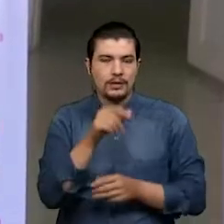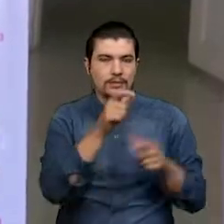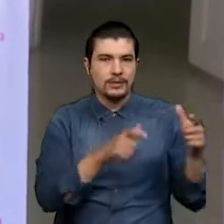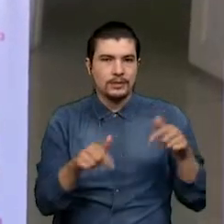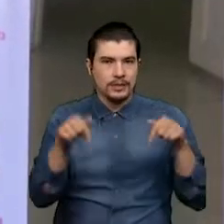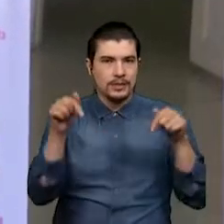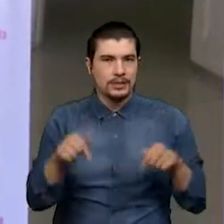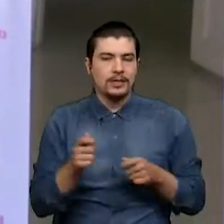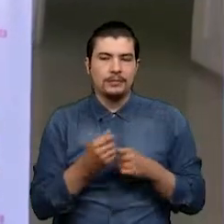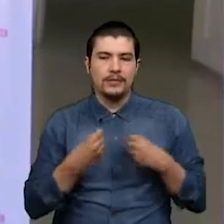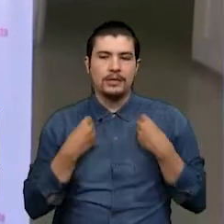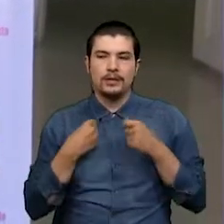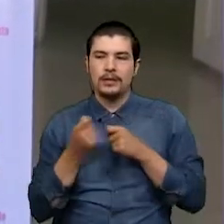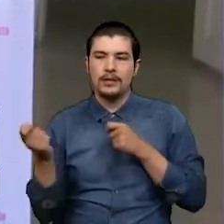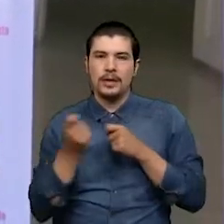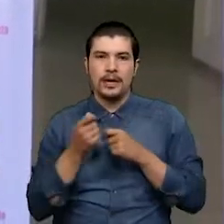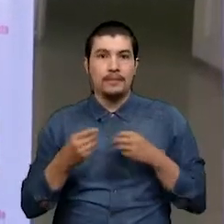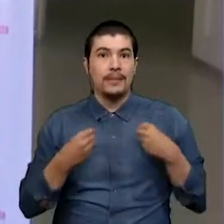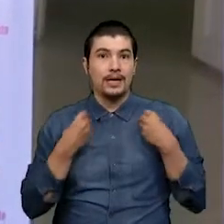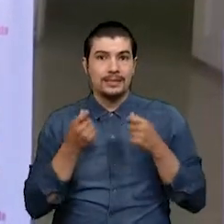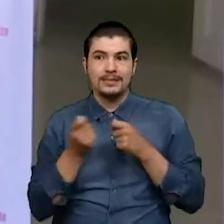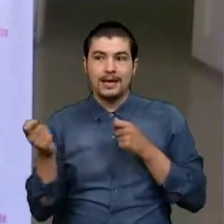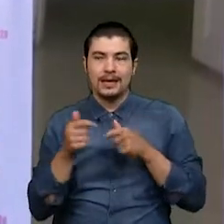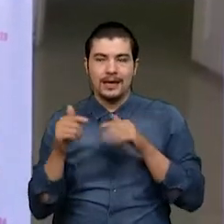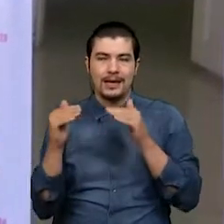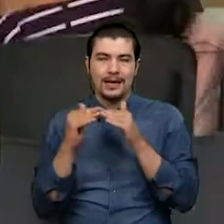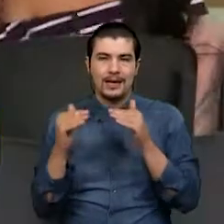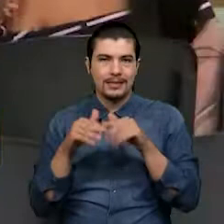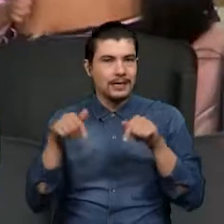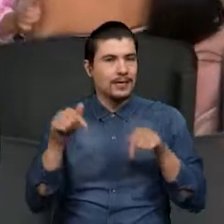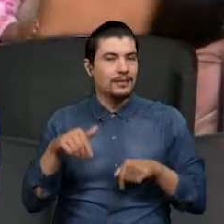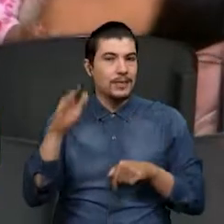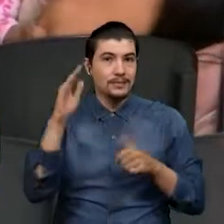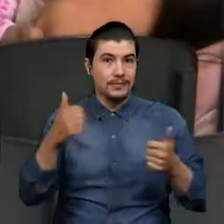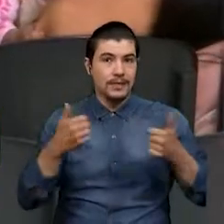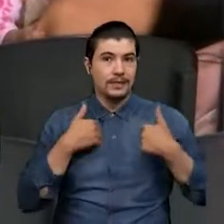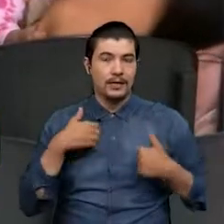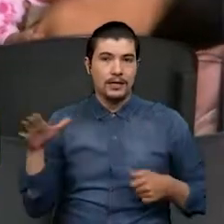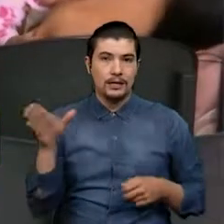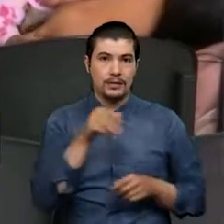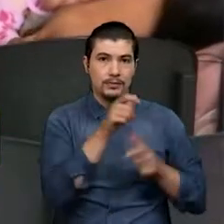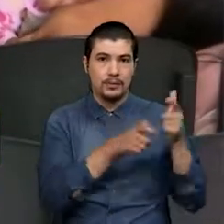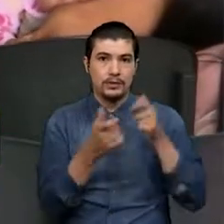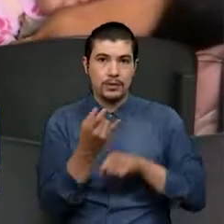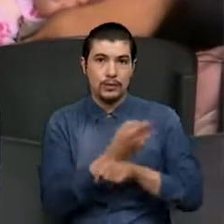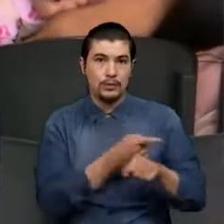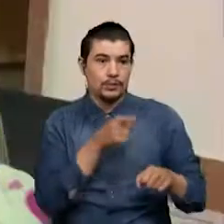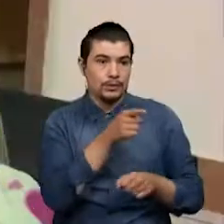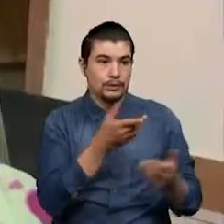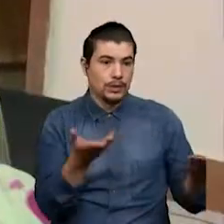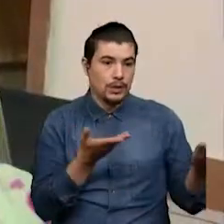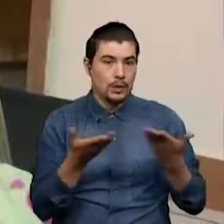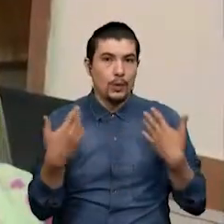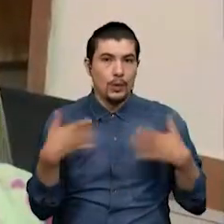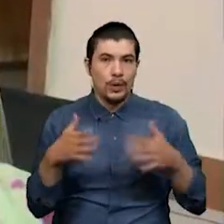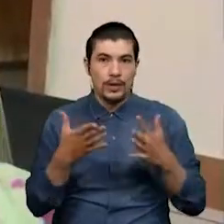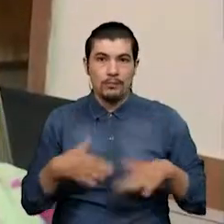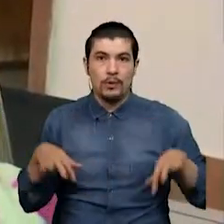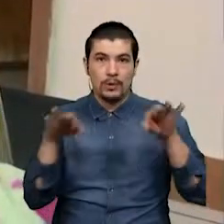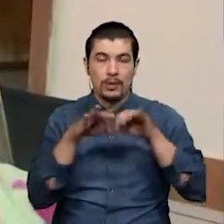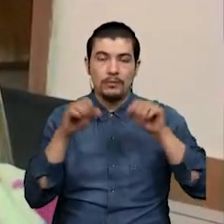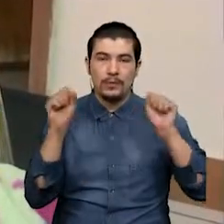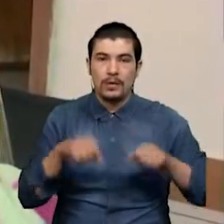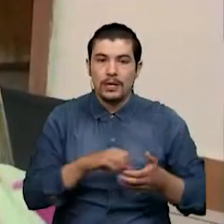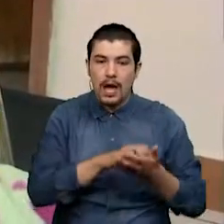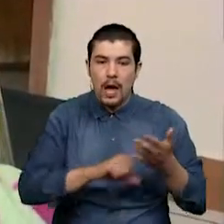y sobre todo en su lugar de residencia cerca a su lugar de residencia los usuarios consideran que será muy importante para ahorrar tiempo y